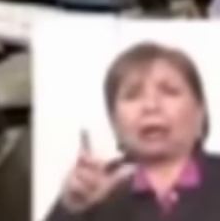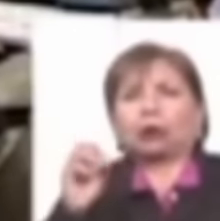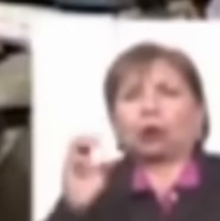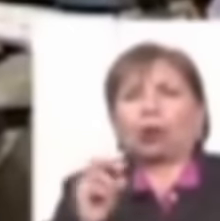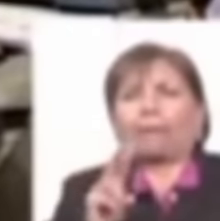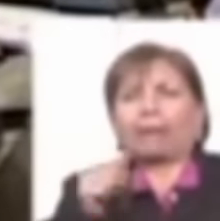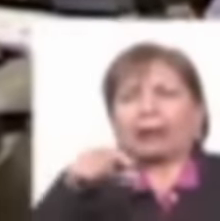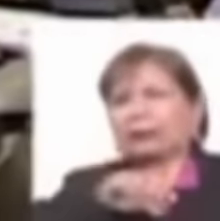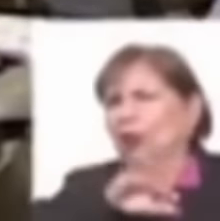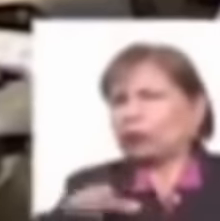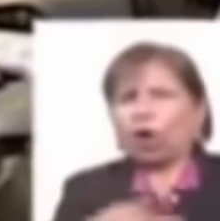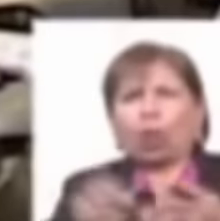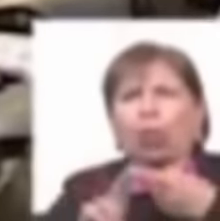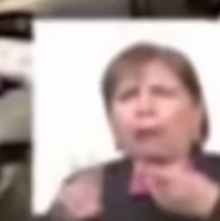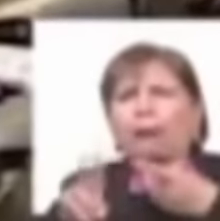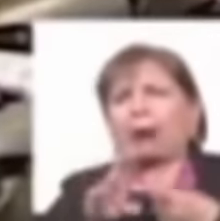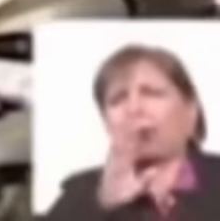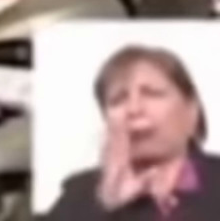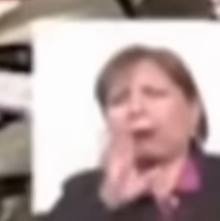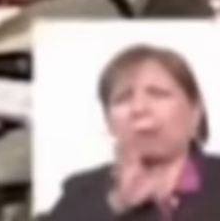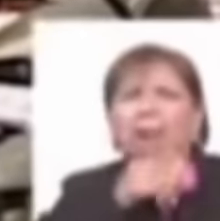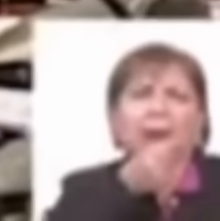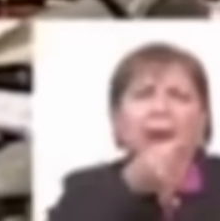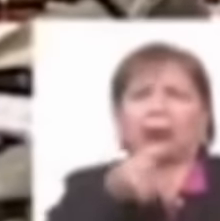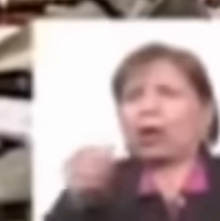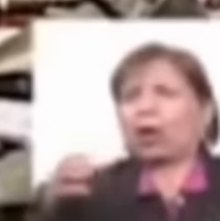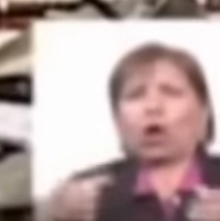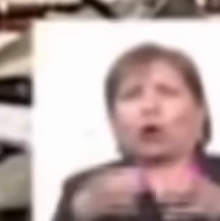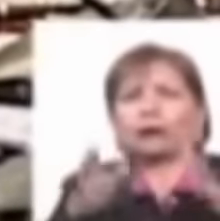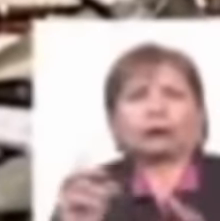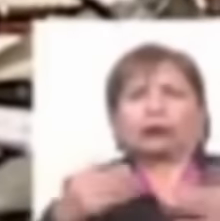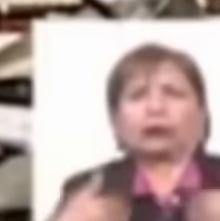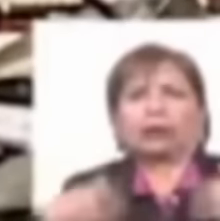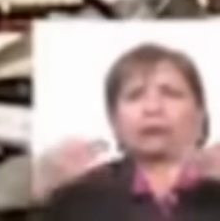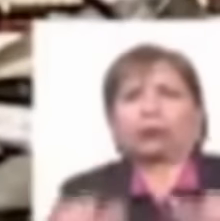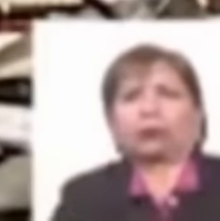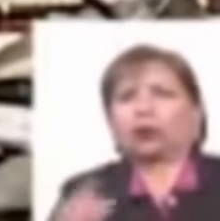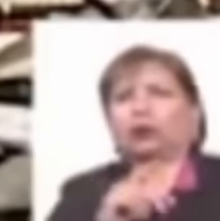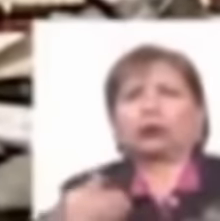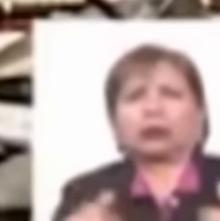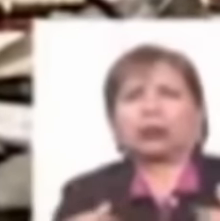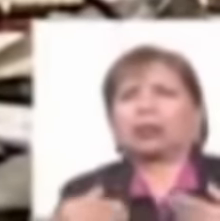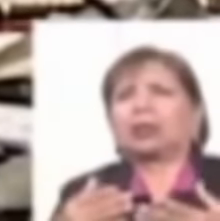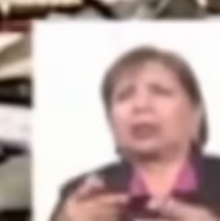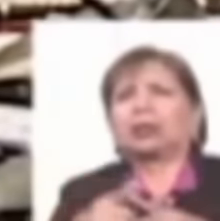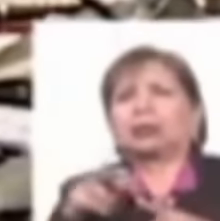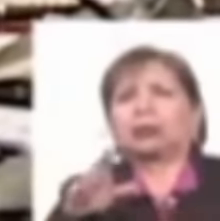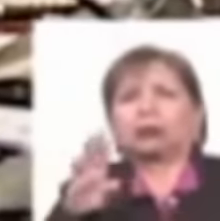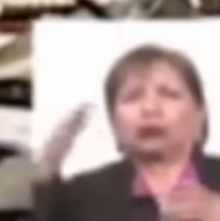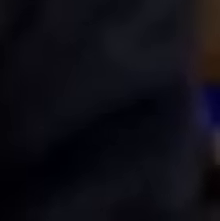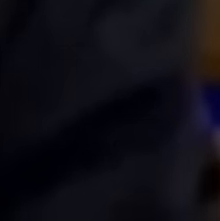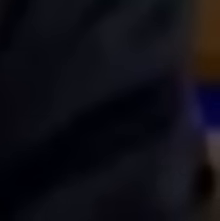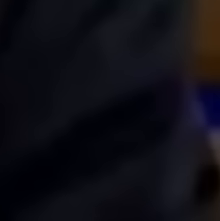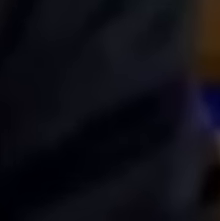los medios de comunicación, señalando que el Congreso no tiene facultades, no tiene atribuciones y que está cometiendo un abuso